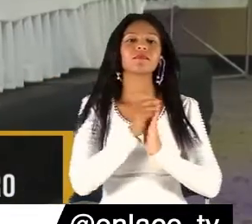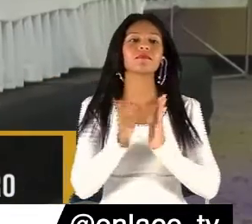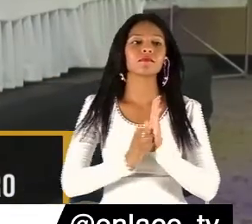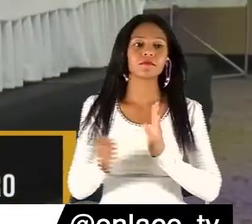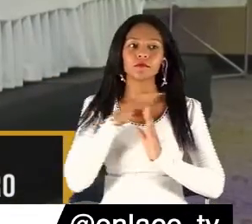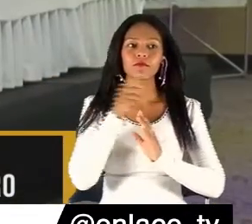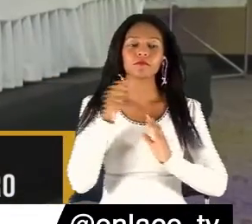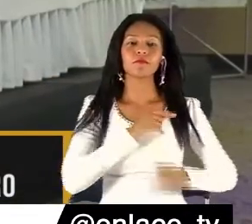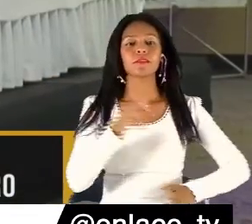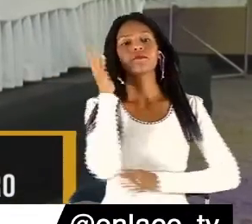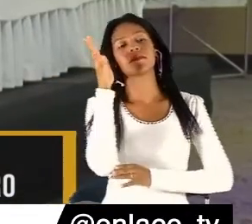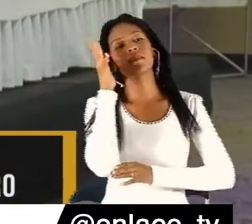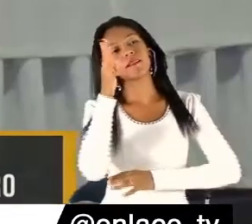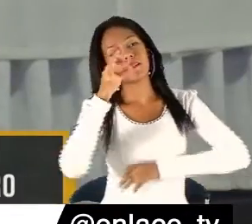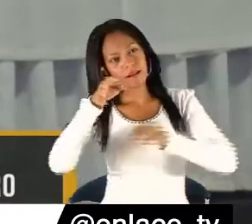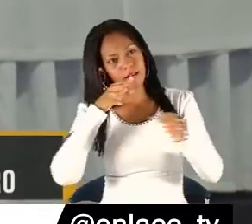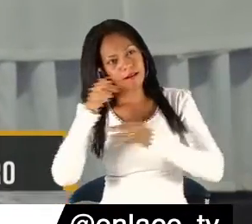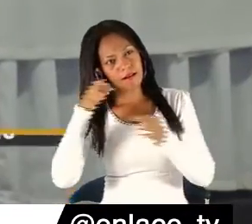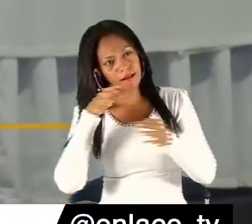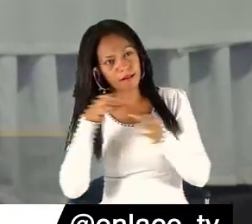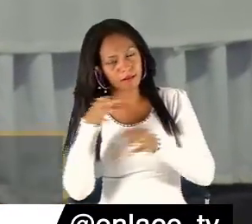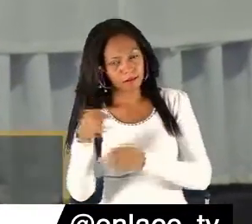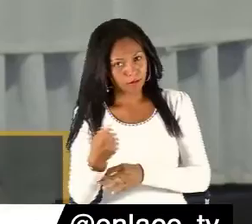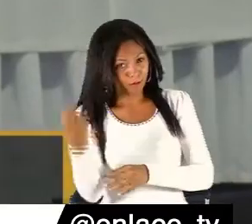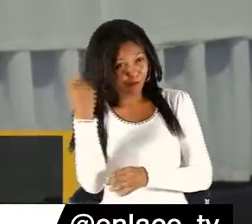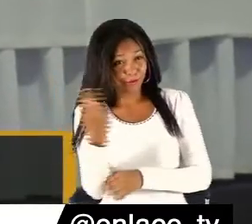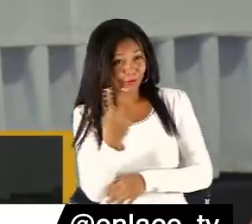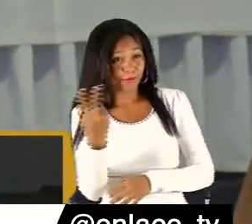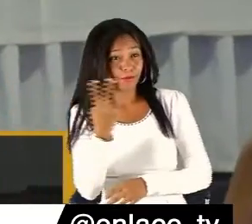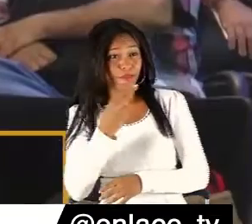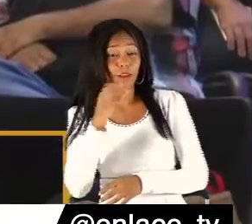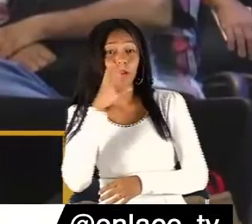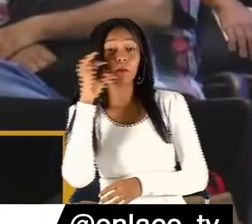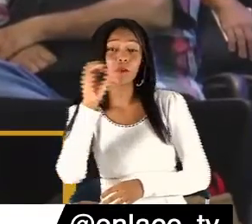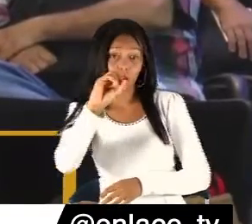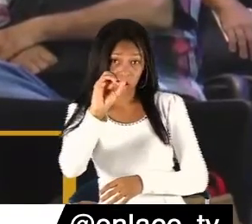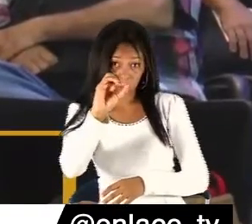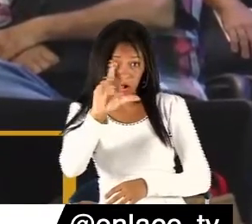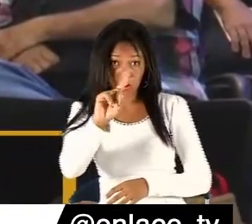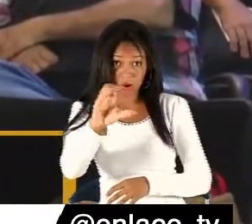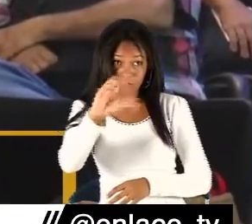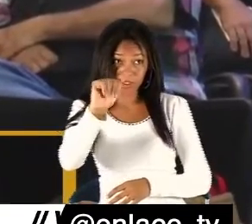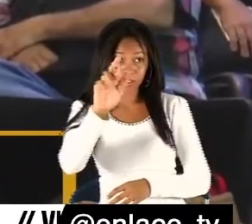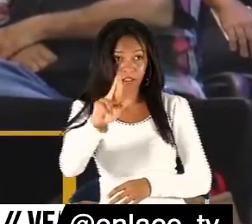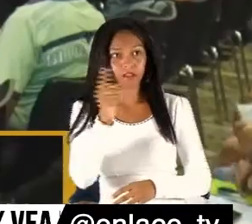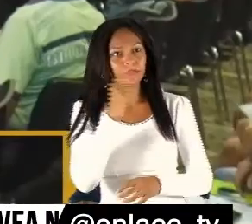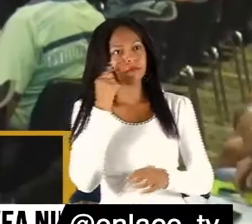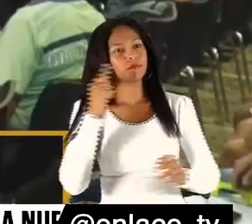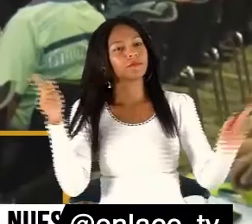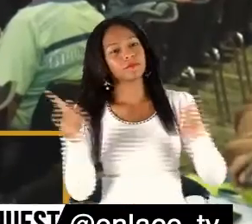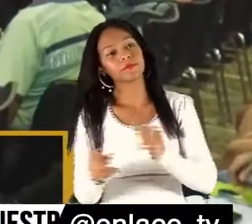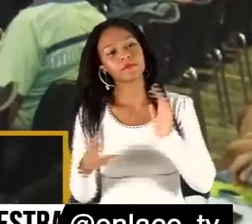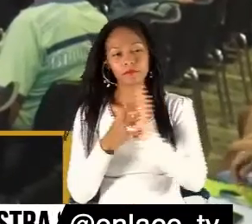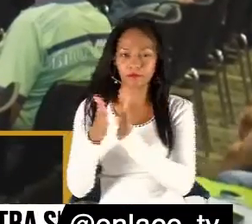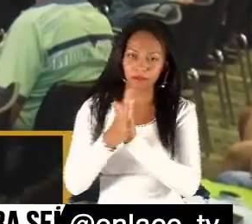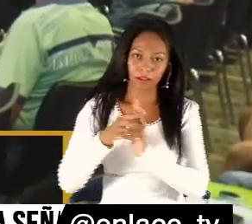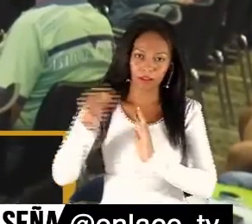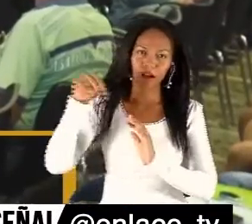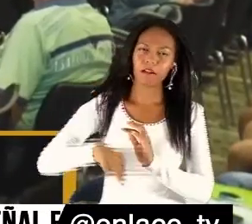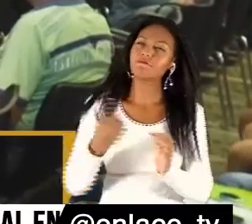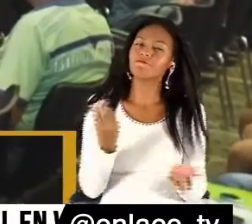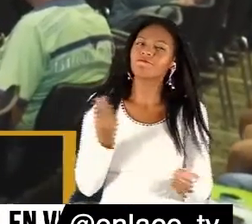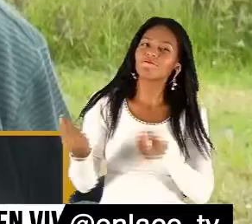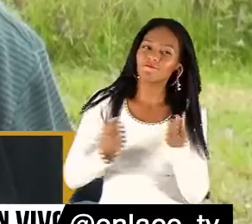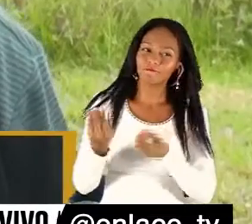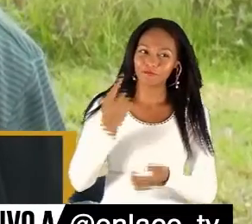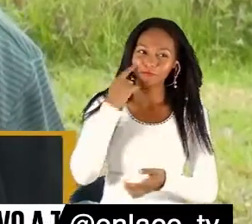agua y los ecosistemas que ha tenido lugar en Barranca Bermeja este viernes. Óscar Sampaio, coordinador del foro ambiental, resume para Enlace Noticias las conclusiones del